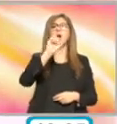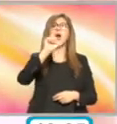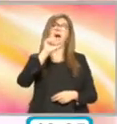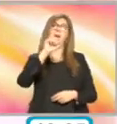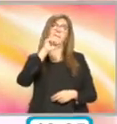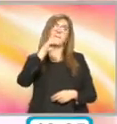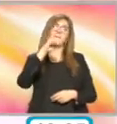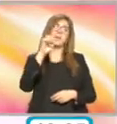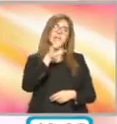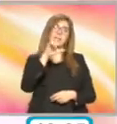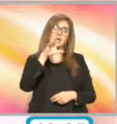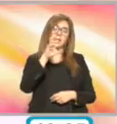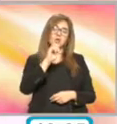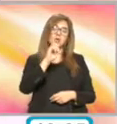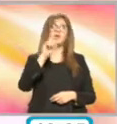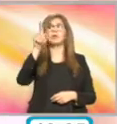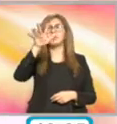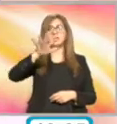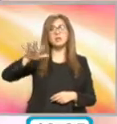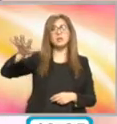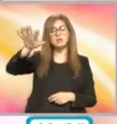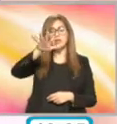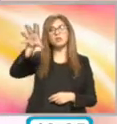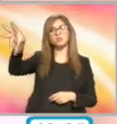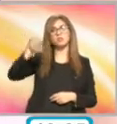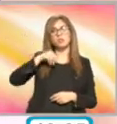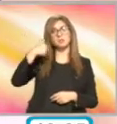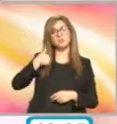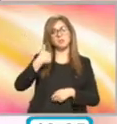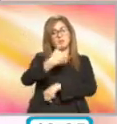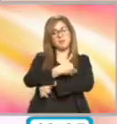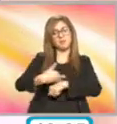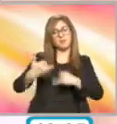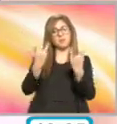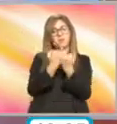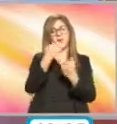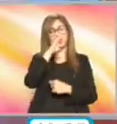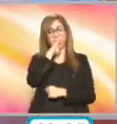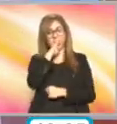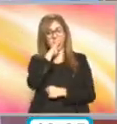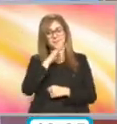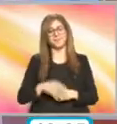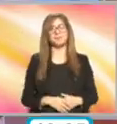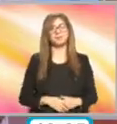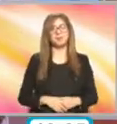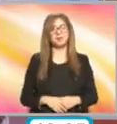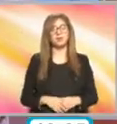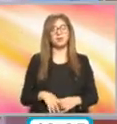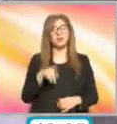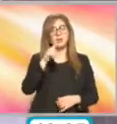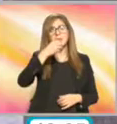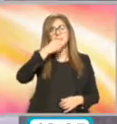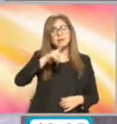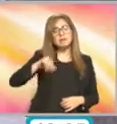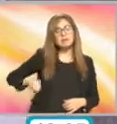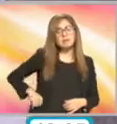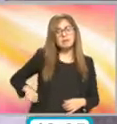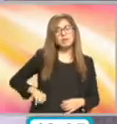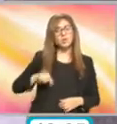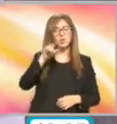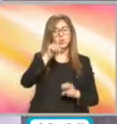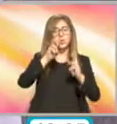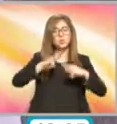un asentamiento así de Costa Chica, de ambos lados de mi familia, de mi papá y de mi mamá. Oye, es interesante porque tu música es en inglés.